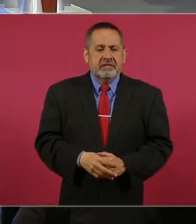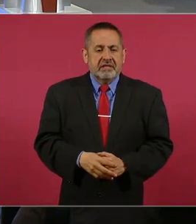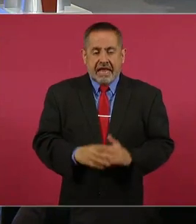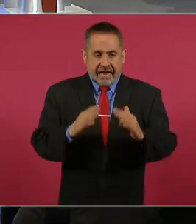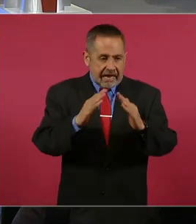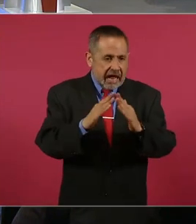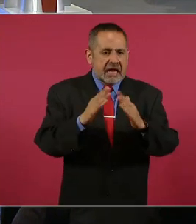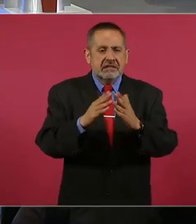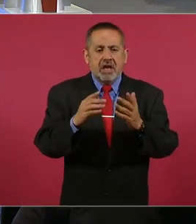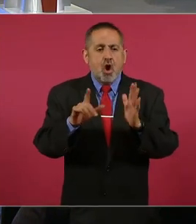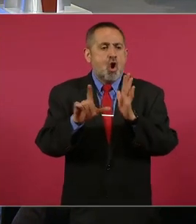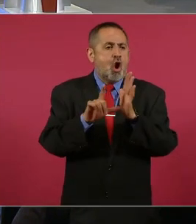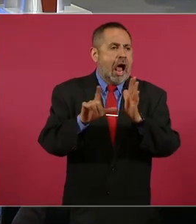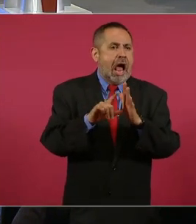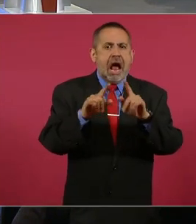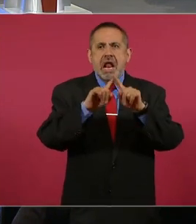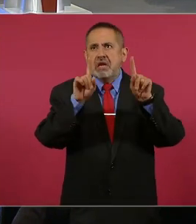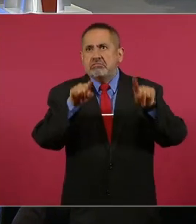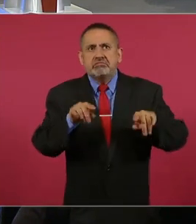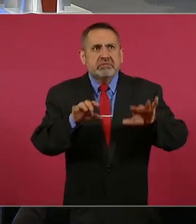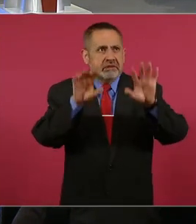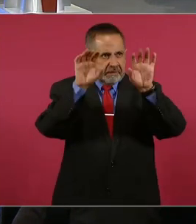viviendas y locales.